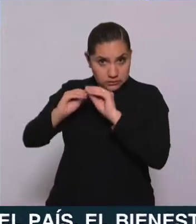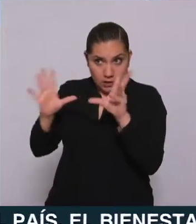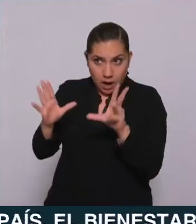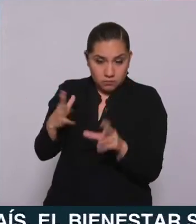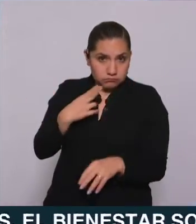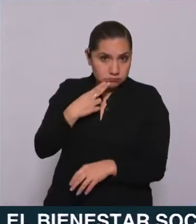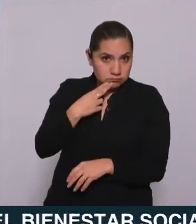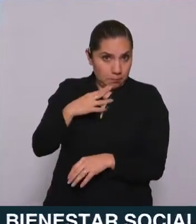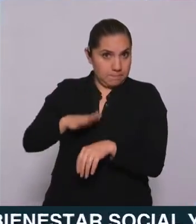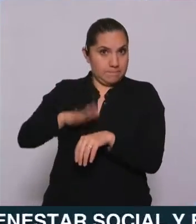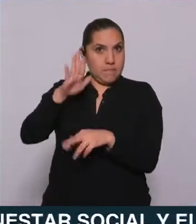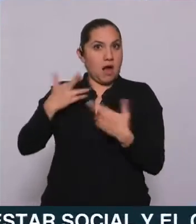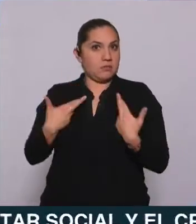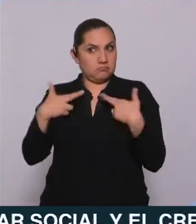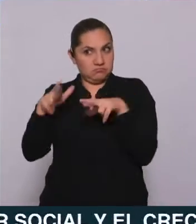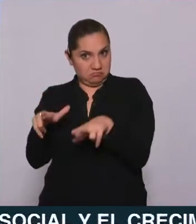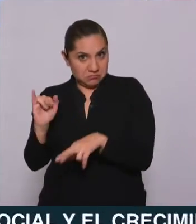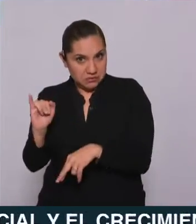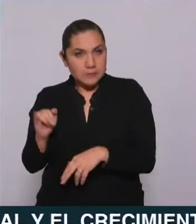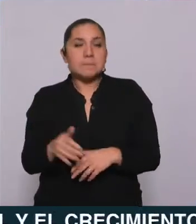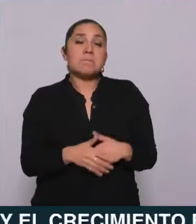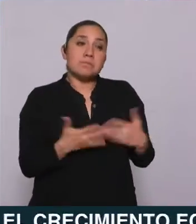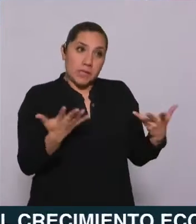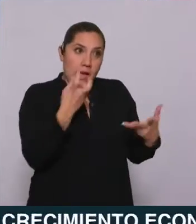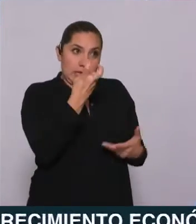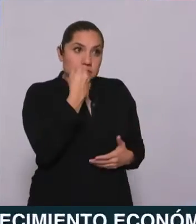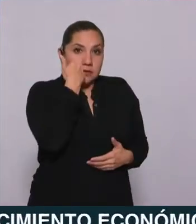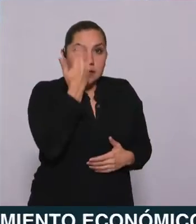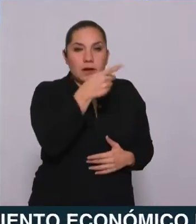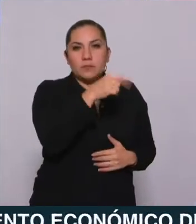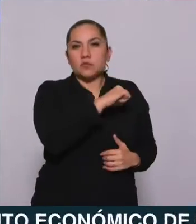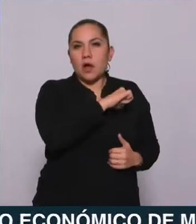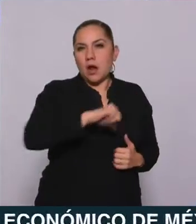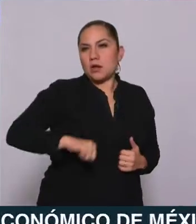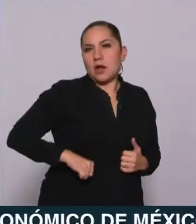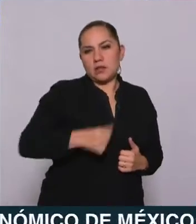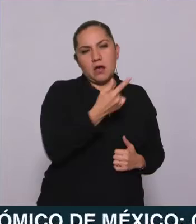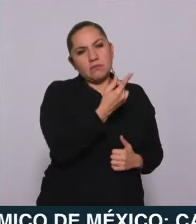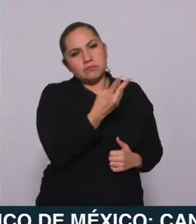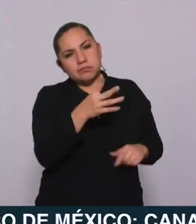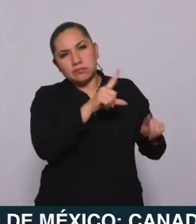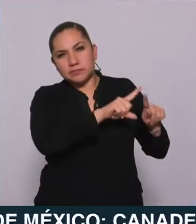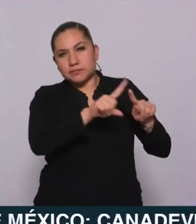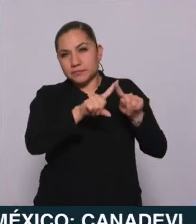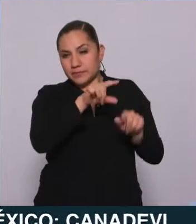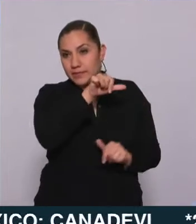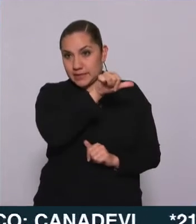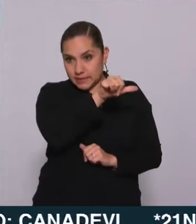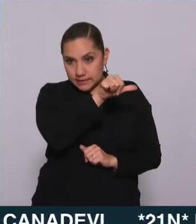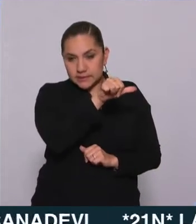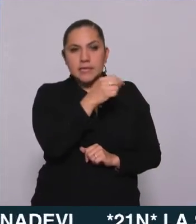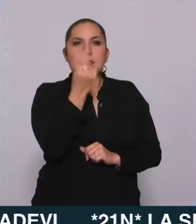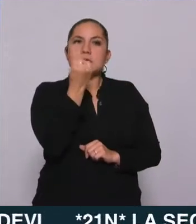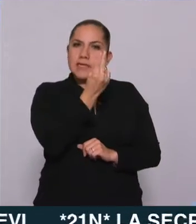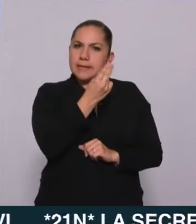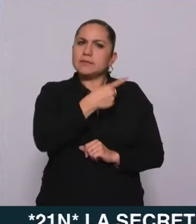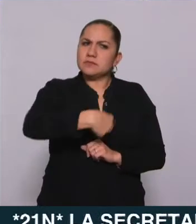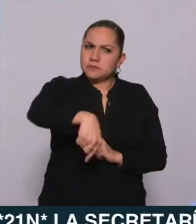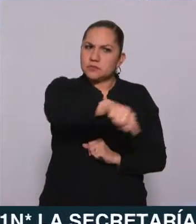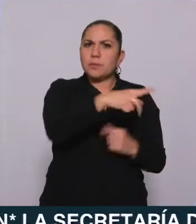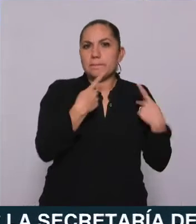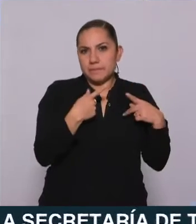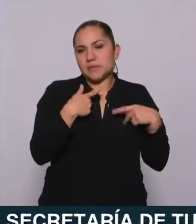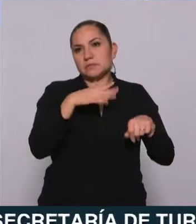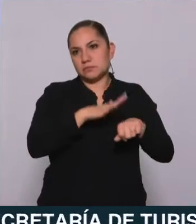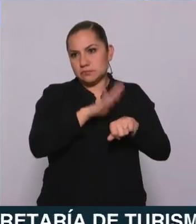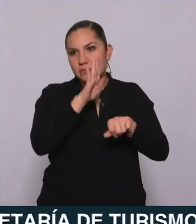que tenemos en la alcaldía, en las alcaldías, en las 16, en las áreas de participación ciudadana, justo es fomentar la participación y yo creo que la nueva ley